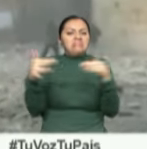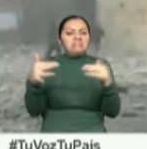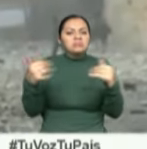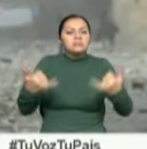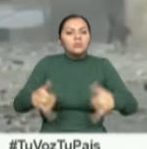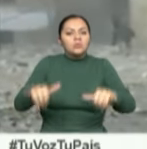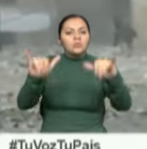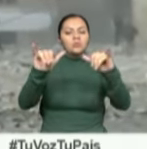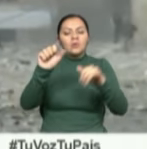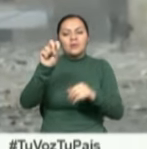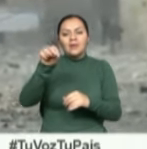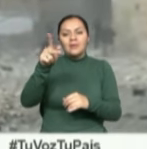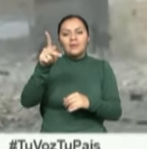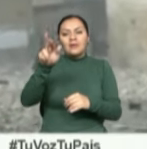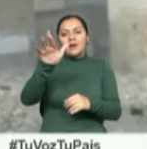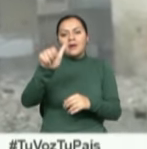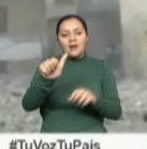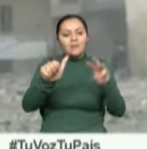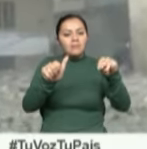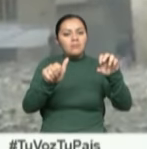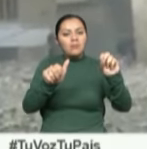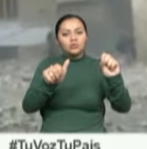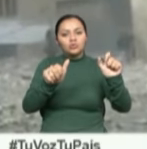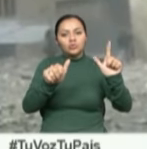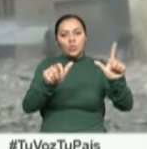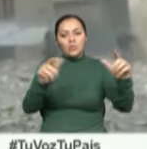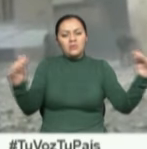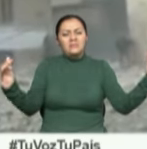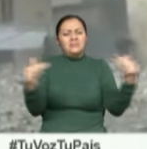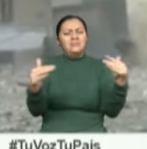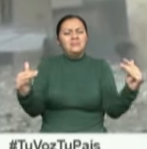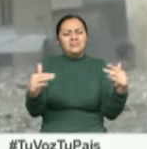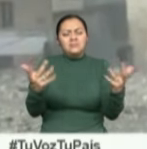Ankara. El presidente ruso y su homólogo kazajo hablaron este